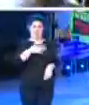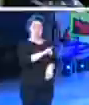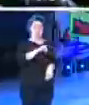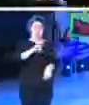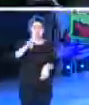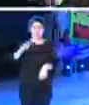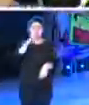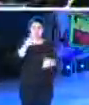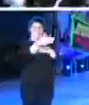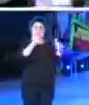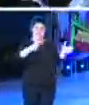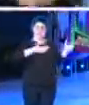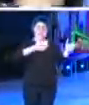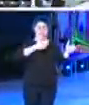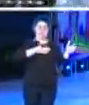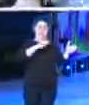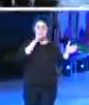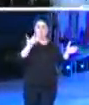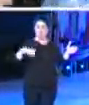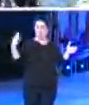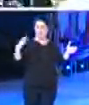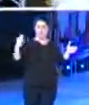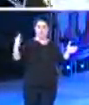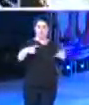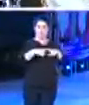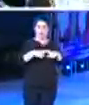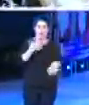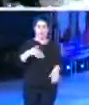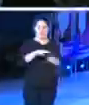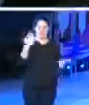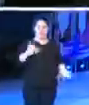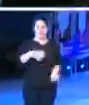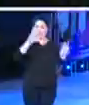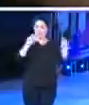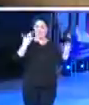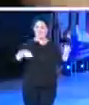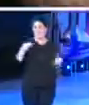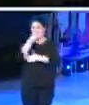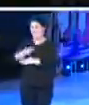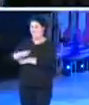Cuarto, se me va a acabar el show, yo no ha nacido, ya estoy harta.